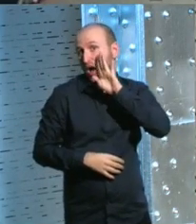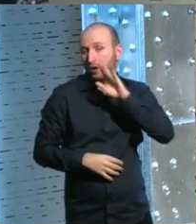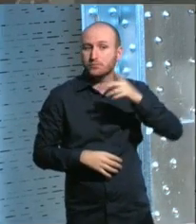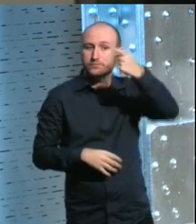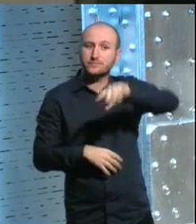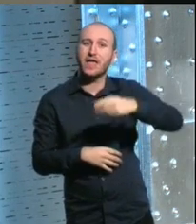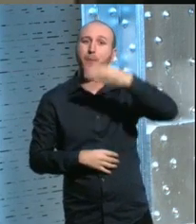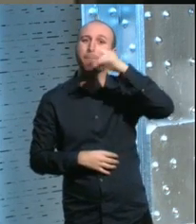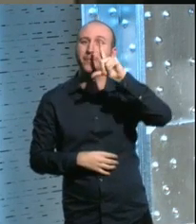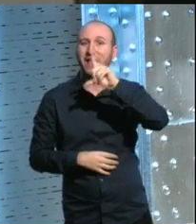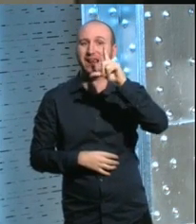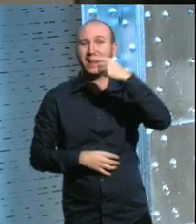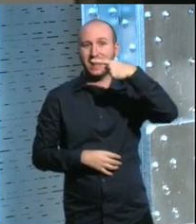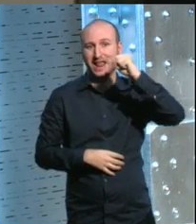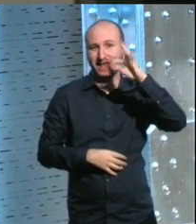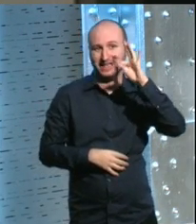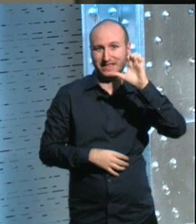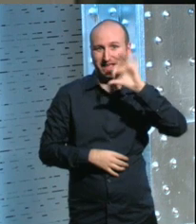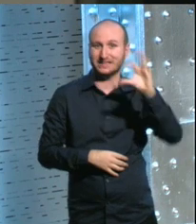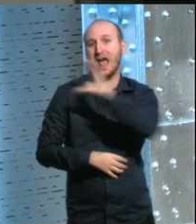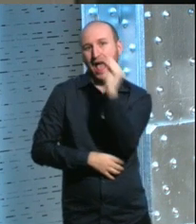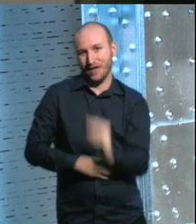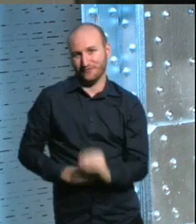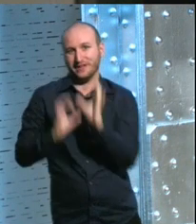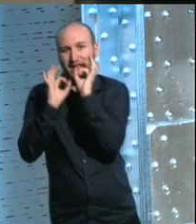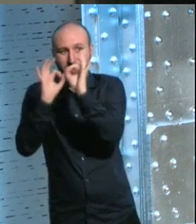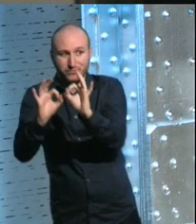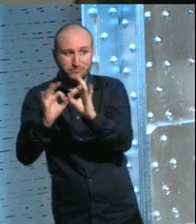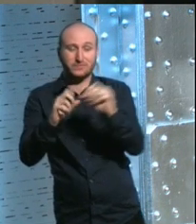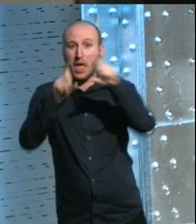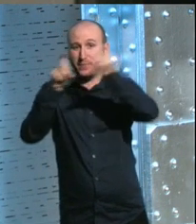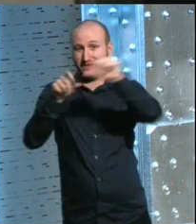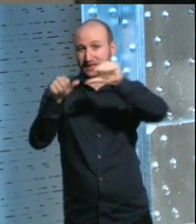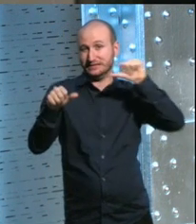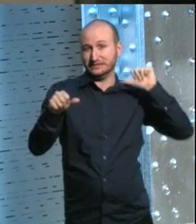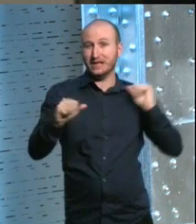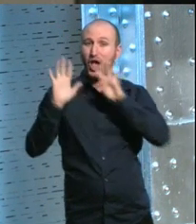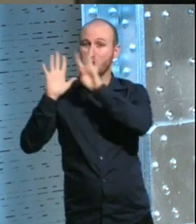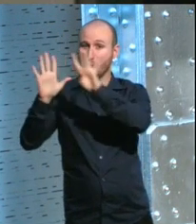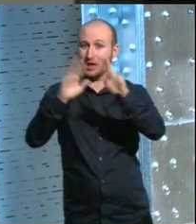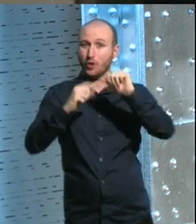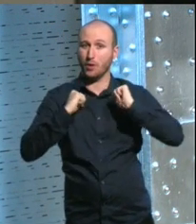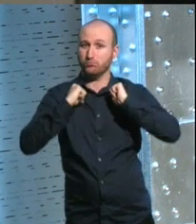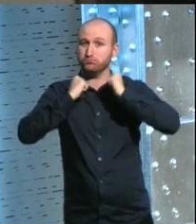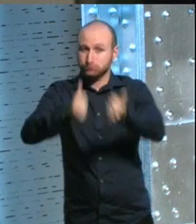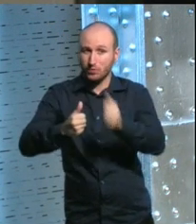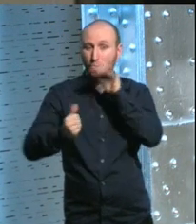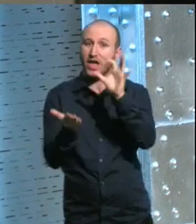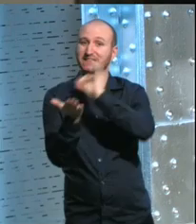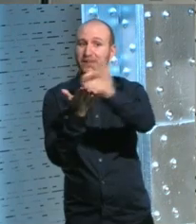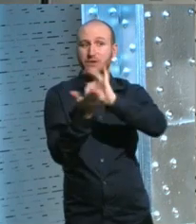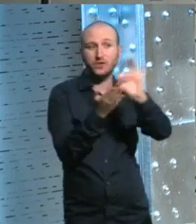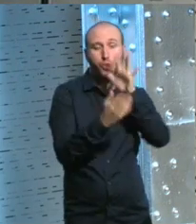Bill Gates de África. Empezó a crear una empresa en el 99 de servicios de contabilidad para empresas,